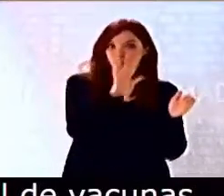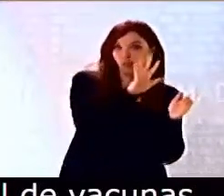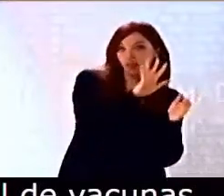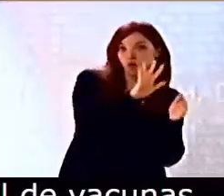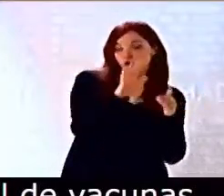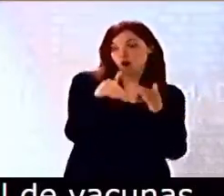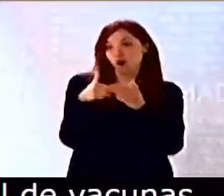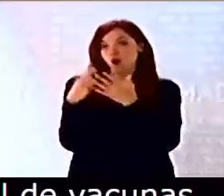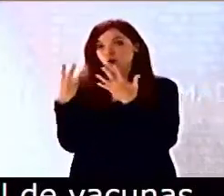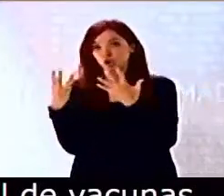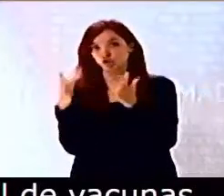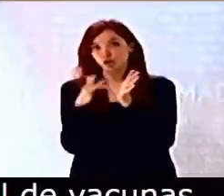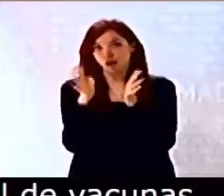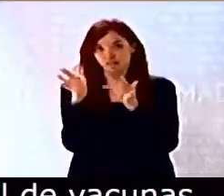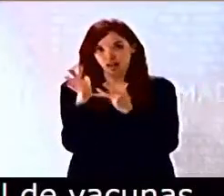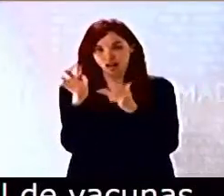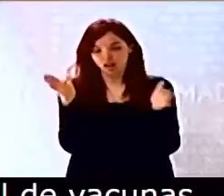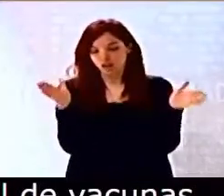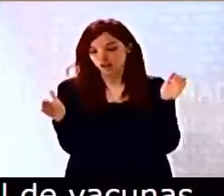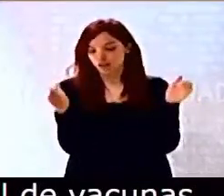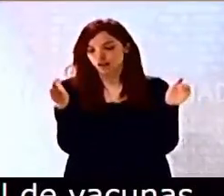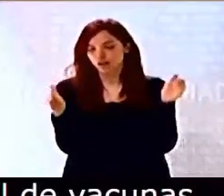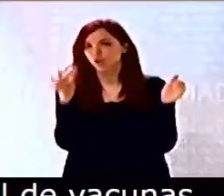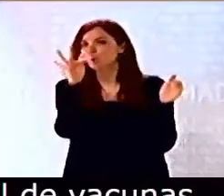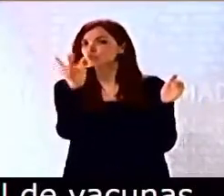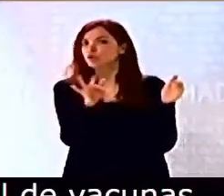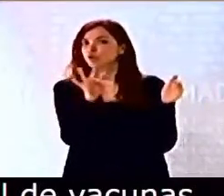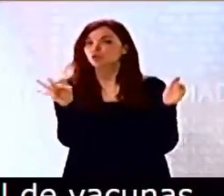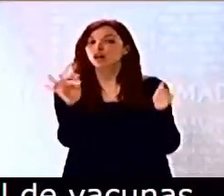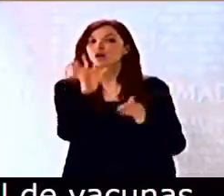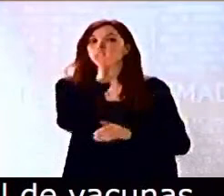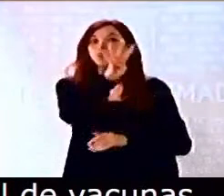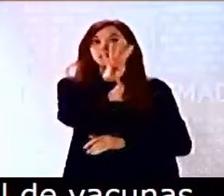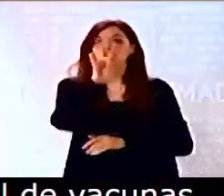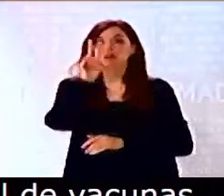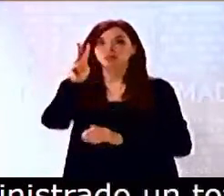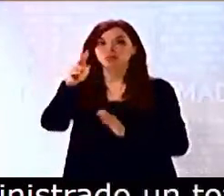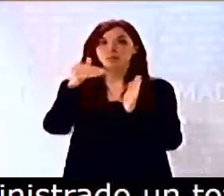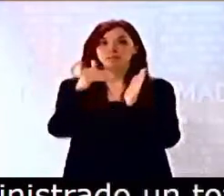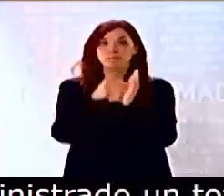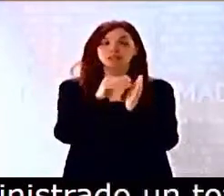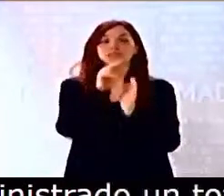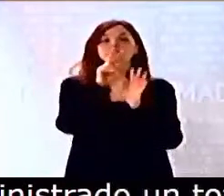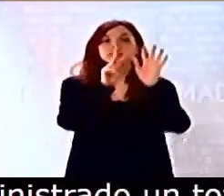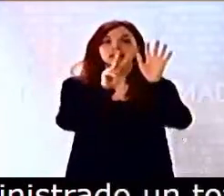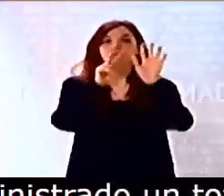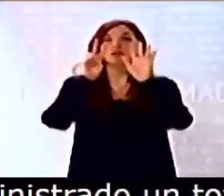abril, hemos administrado un total de 42.079 dosis